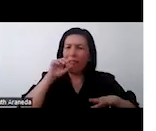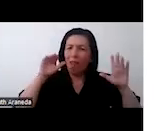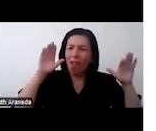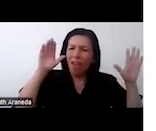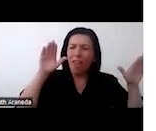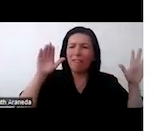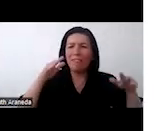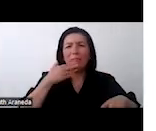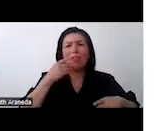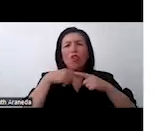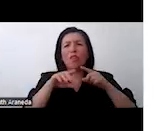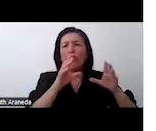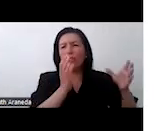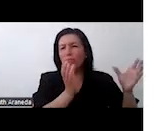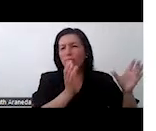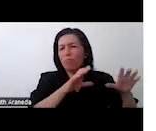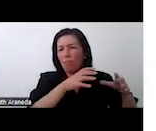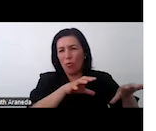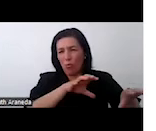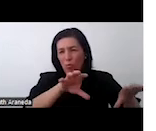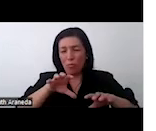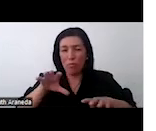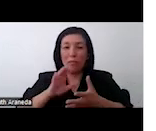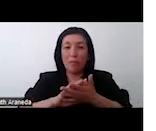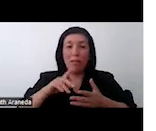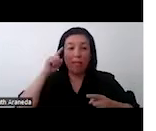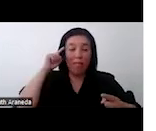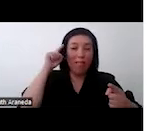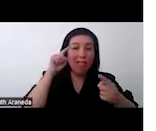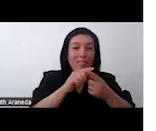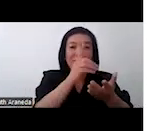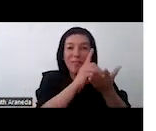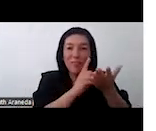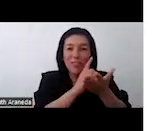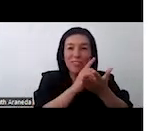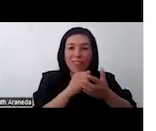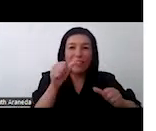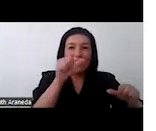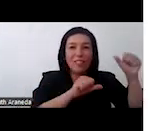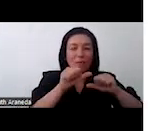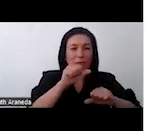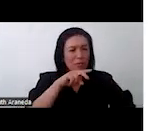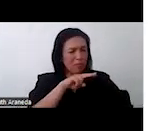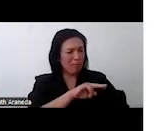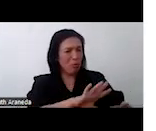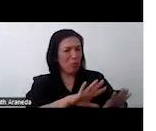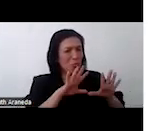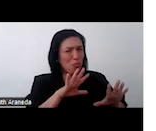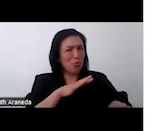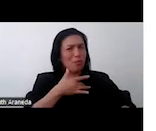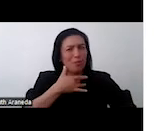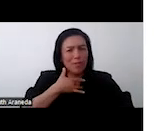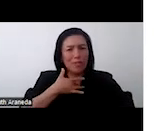otras especies. Se dedicaba a la ilustración científica. Me llamó mucho la atención porque, bueno, yo siempre